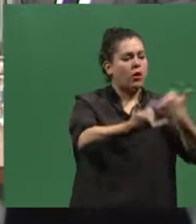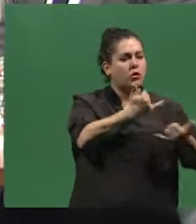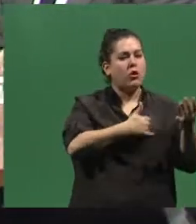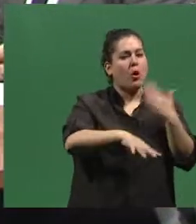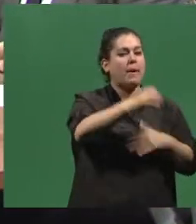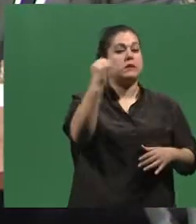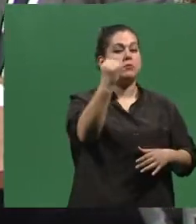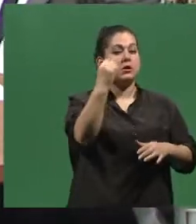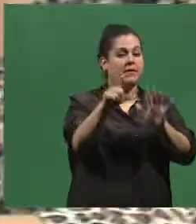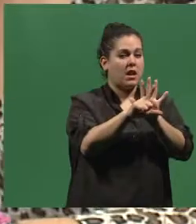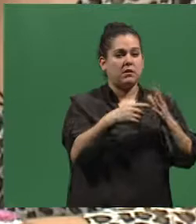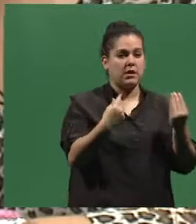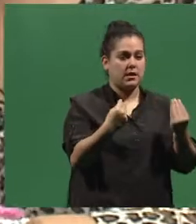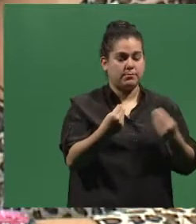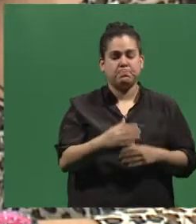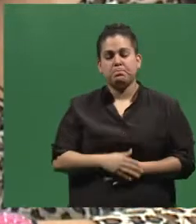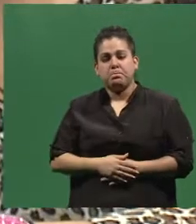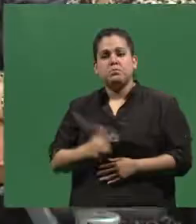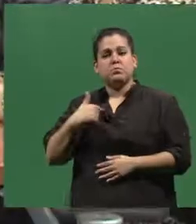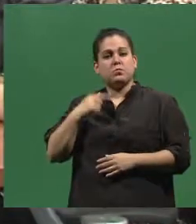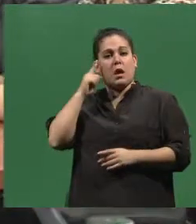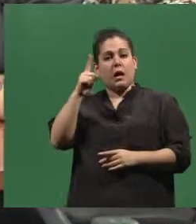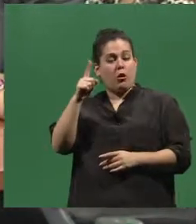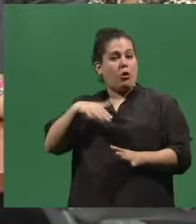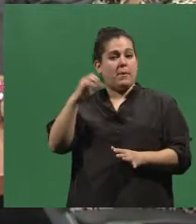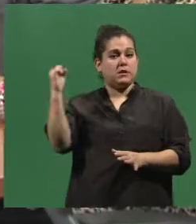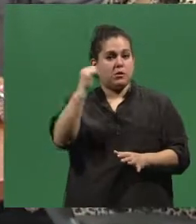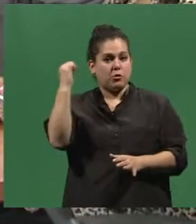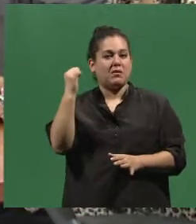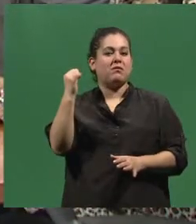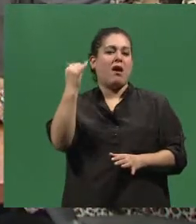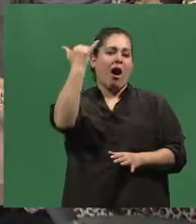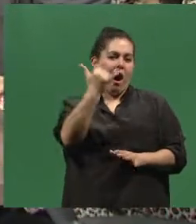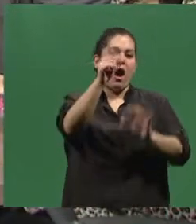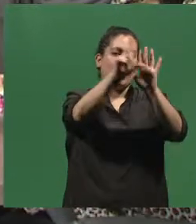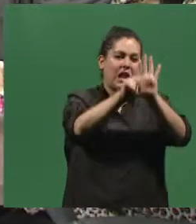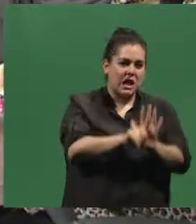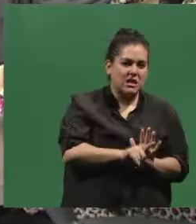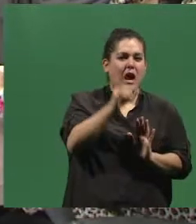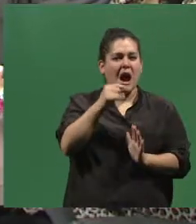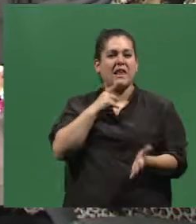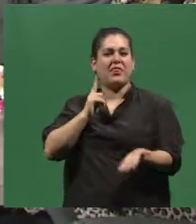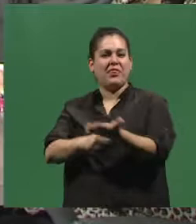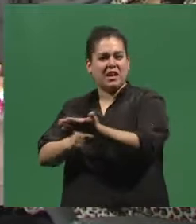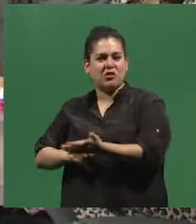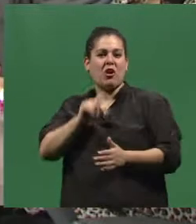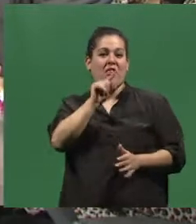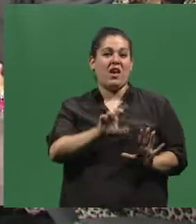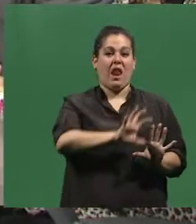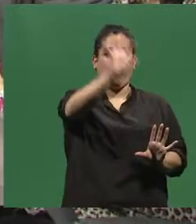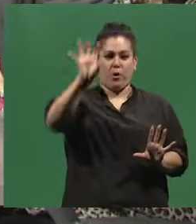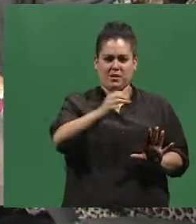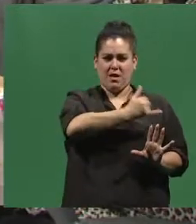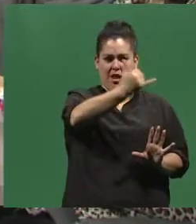más importante de la ley? No, creo que esta ley nacional se diferencia. Tenemos leyes o decretos provinciales.